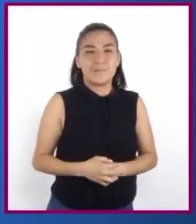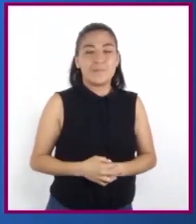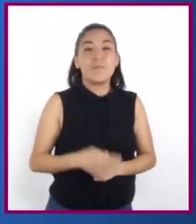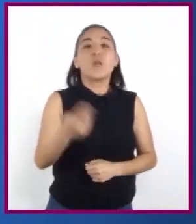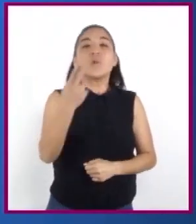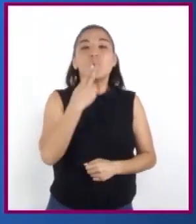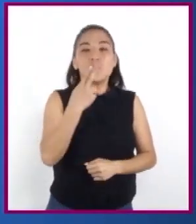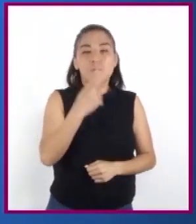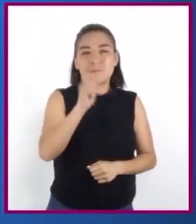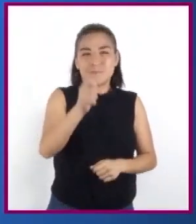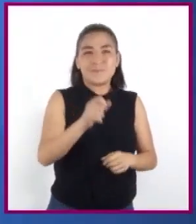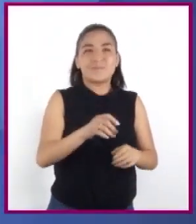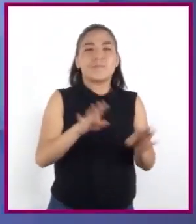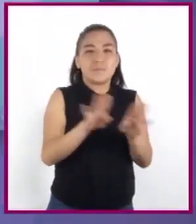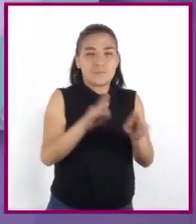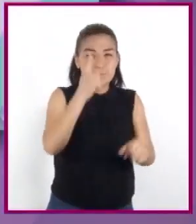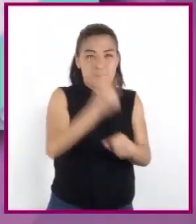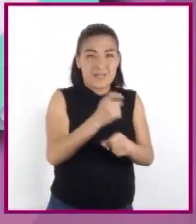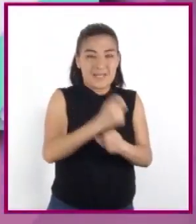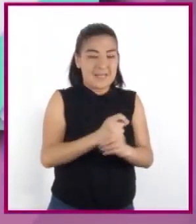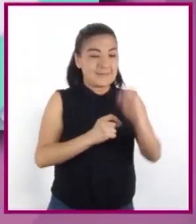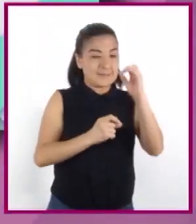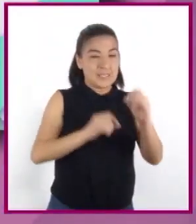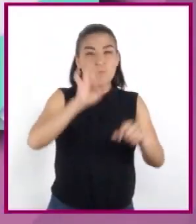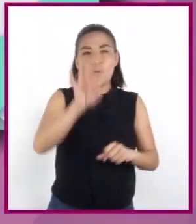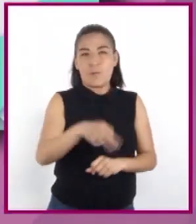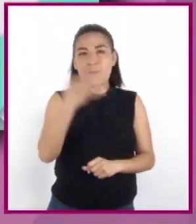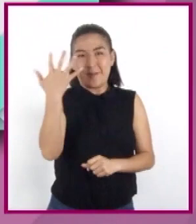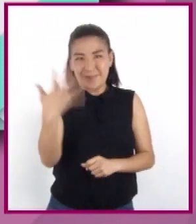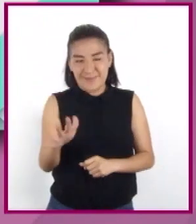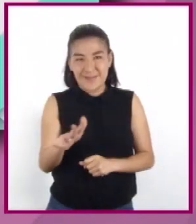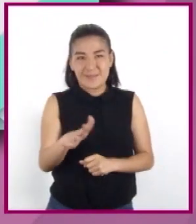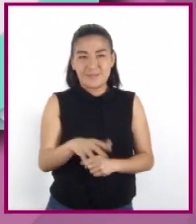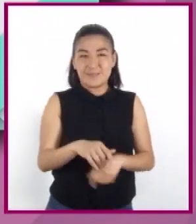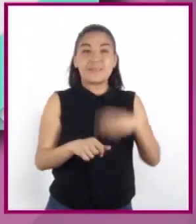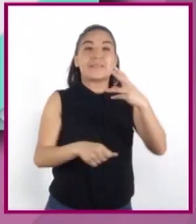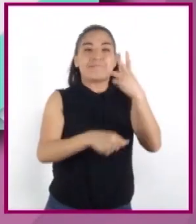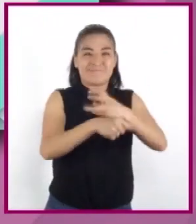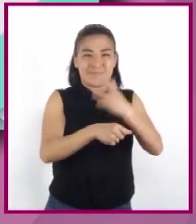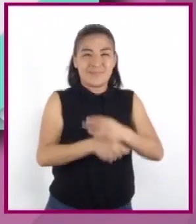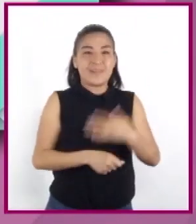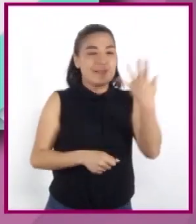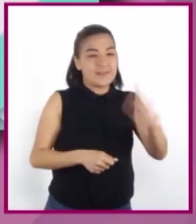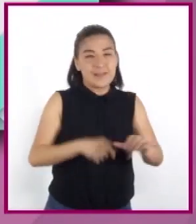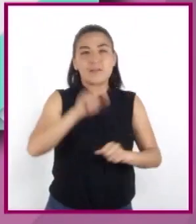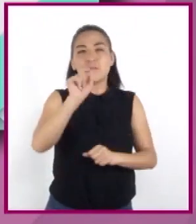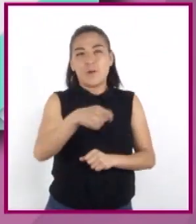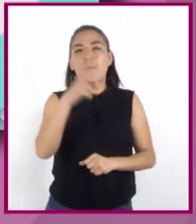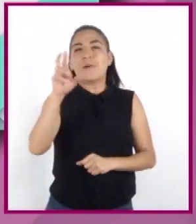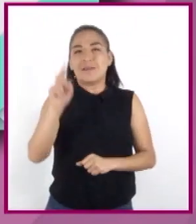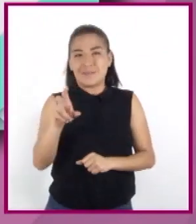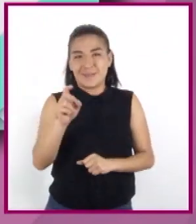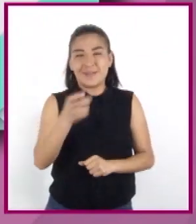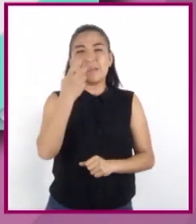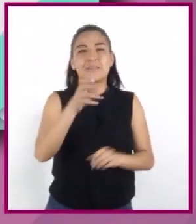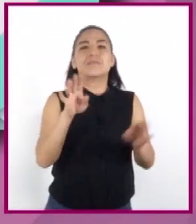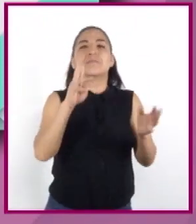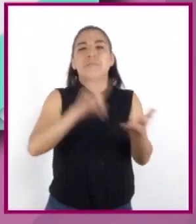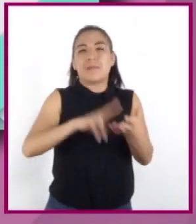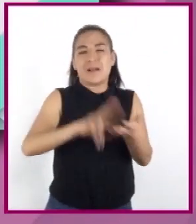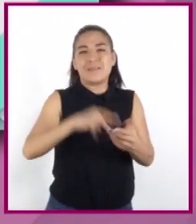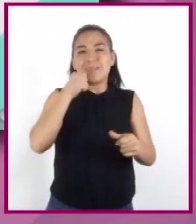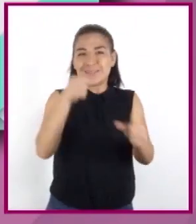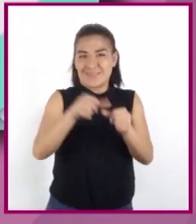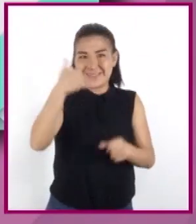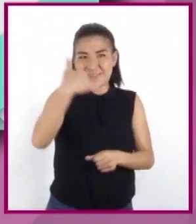Usaremos la primera coordenada, que es 0,10, y la tercera, 10,30, con respecto a los valores de y. El